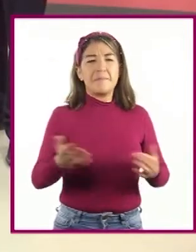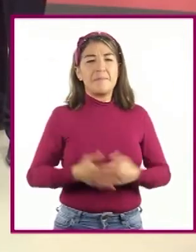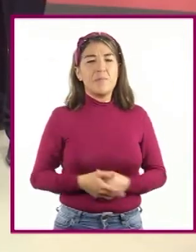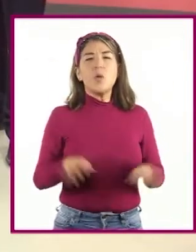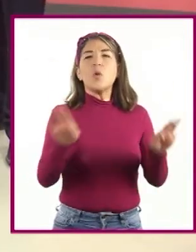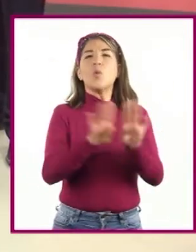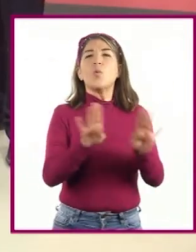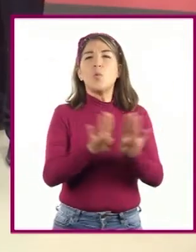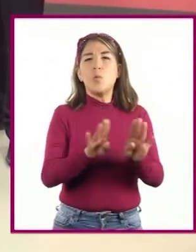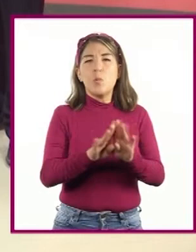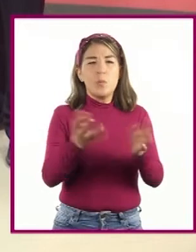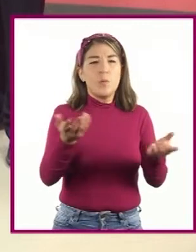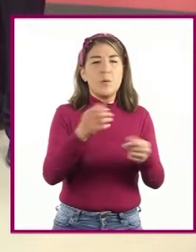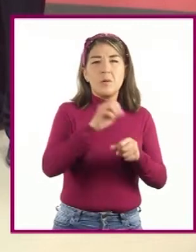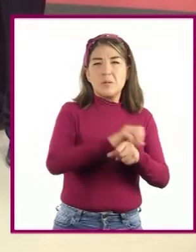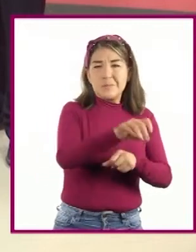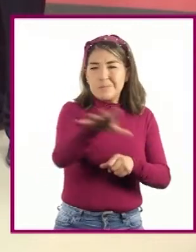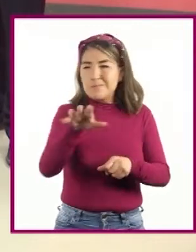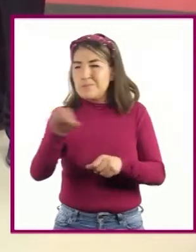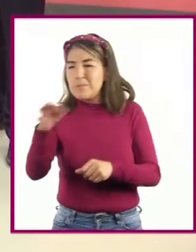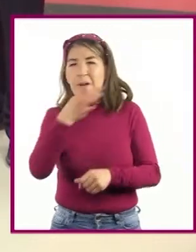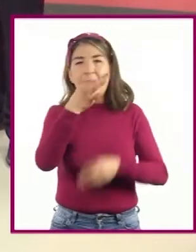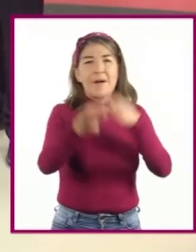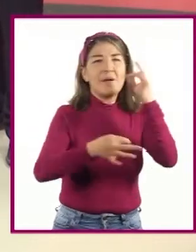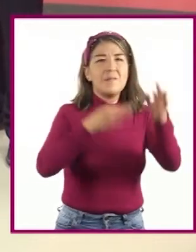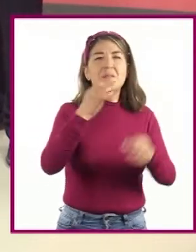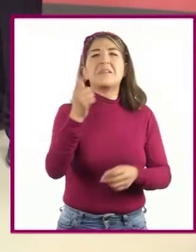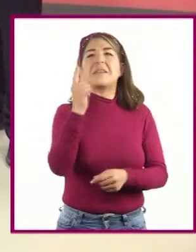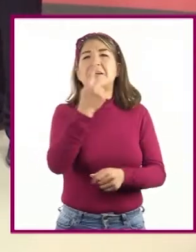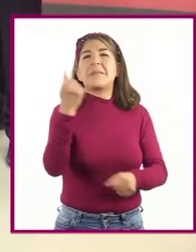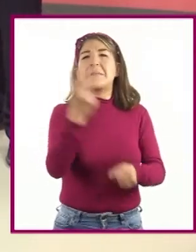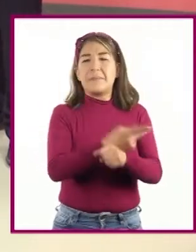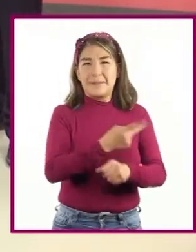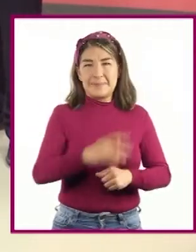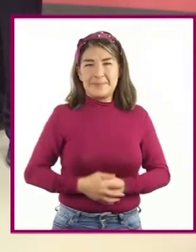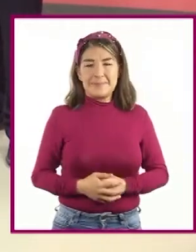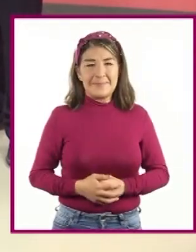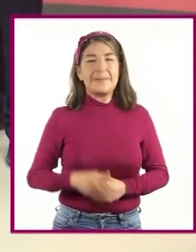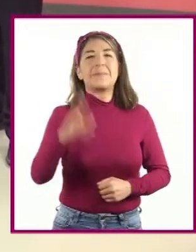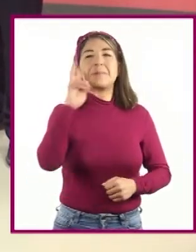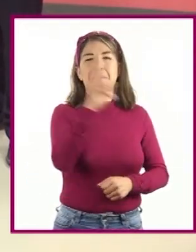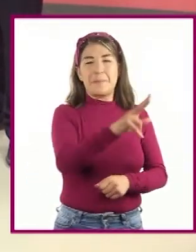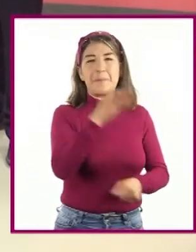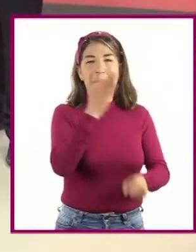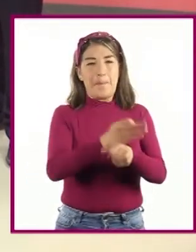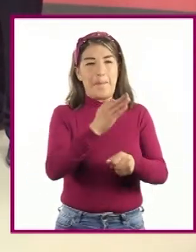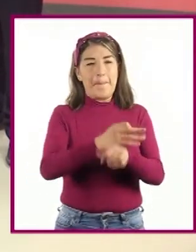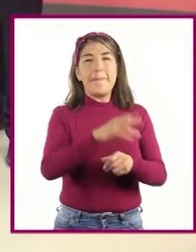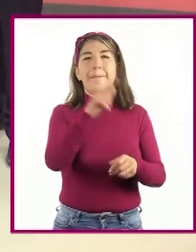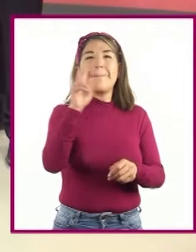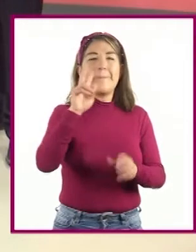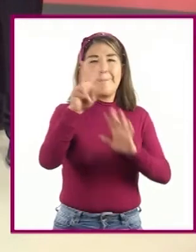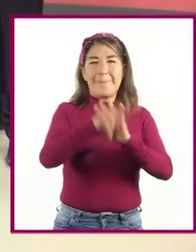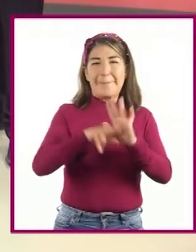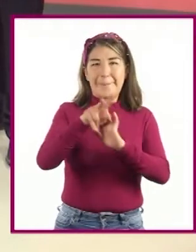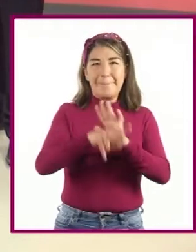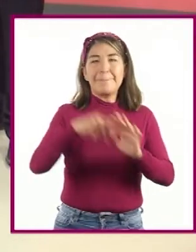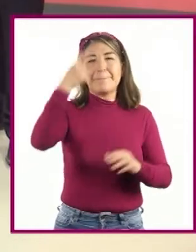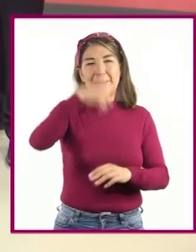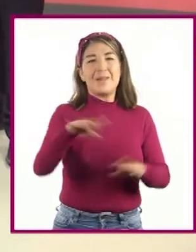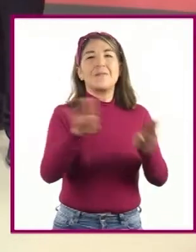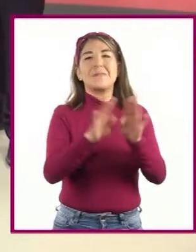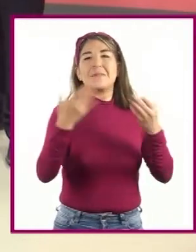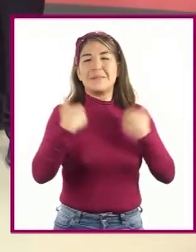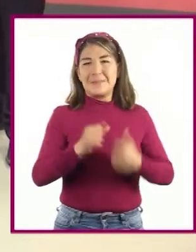se comunica? ¿Qué sucede con los informes? Les invito a que nos acompañen a ver un video para ir